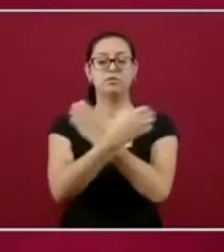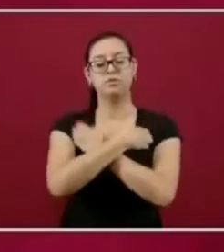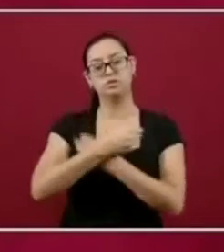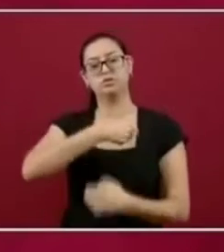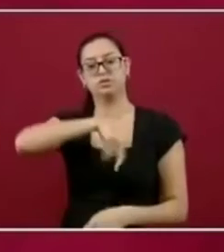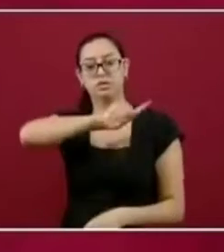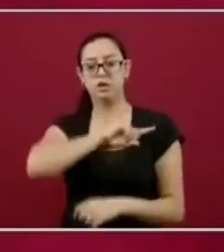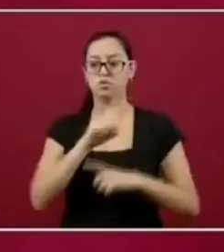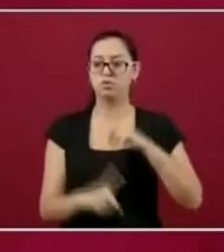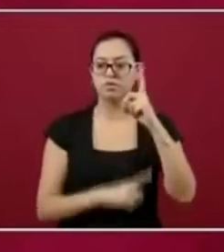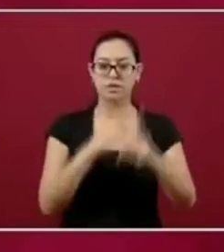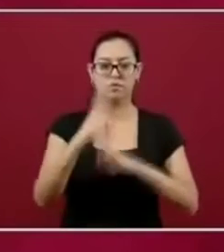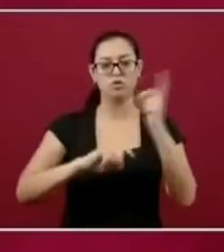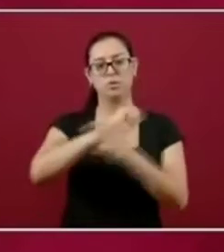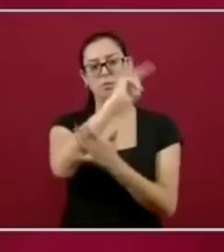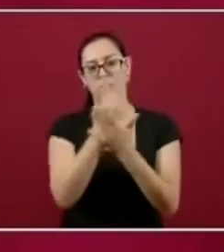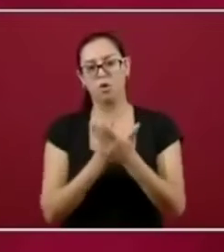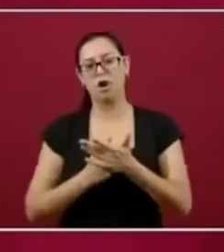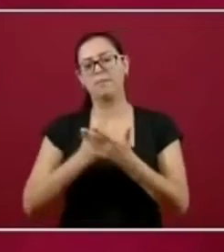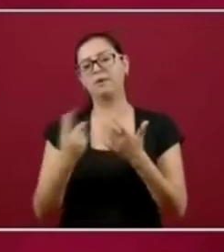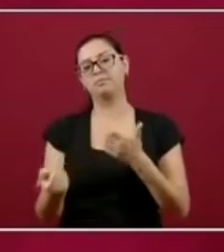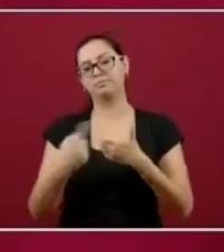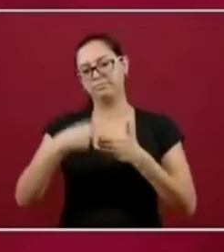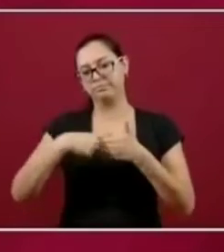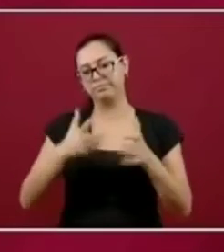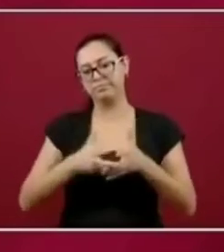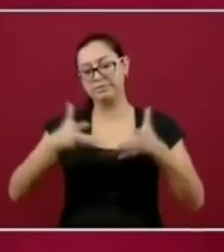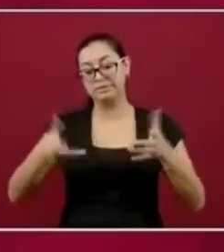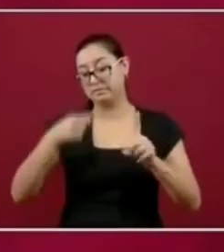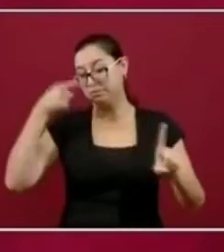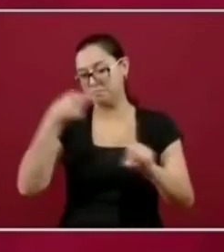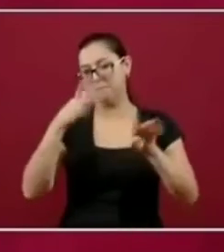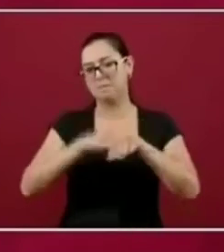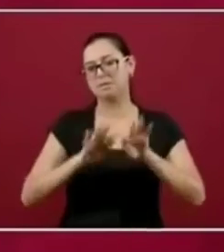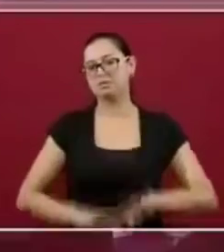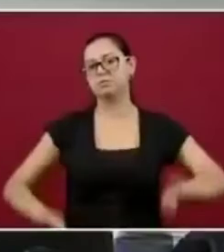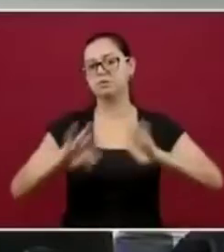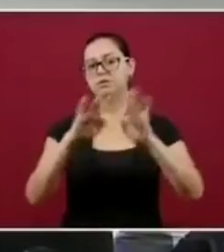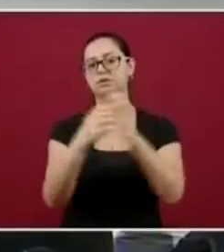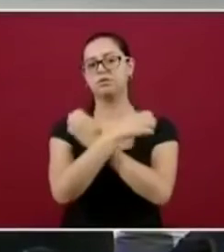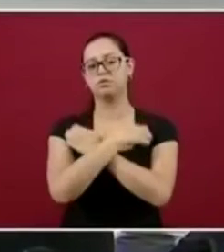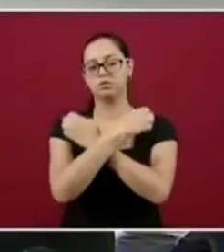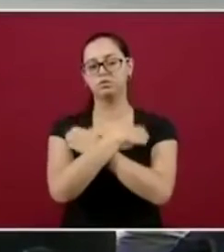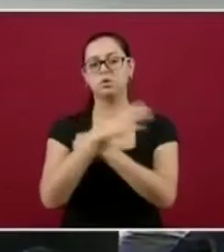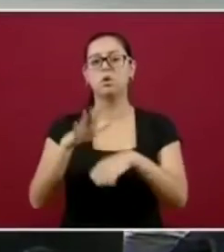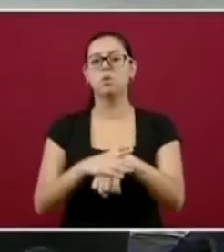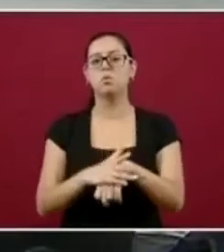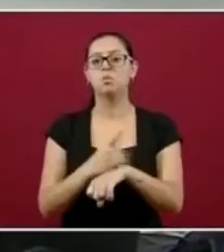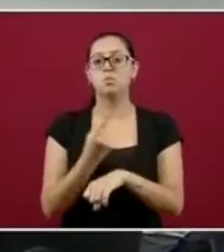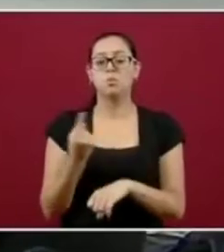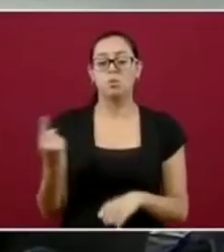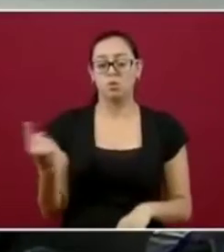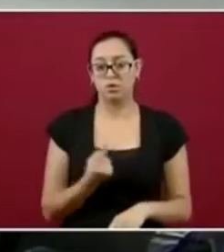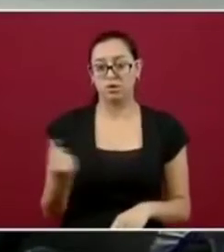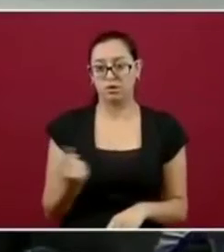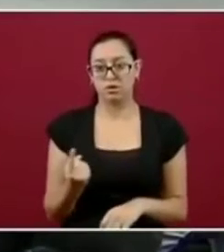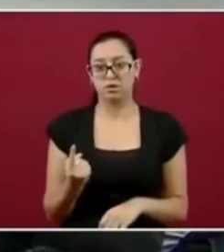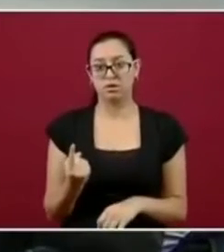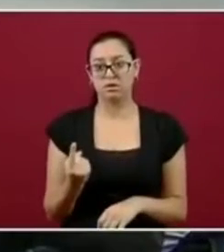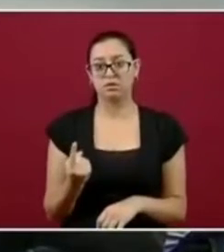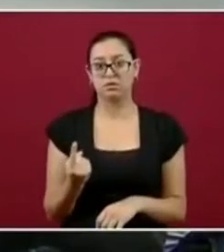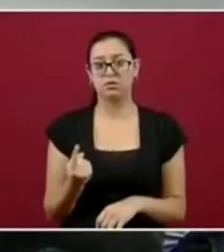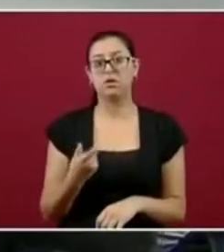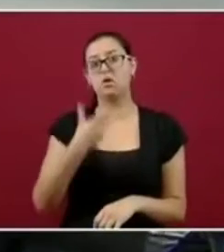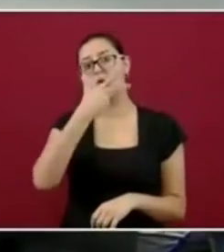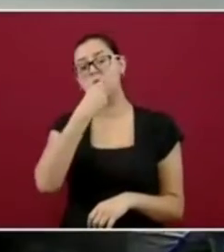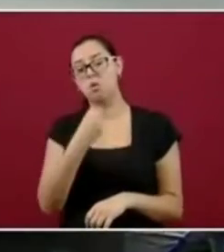deporte. Educación de manera muy importante, porque el promedio de escolaridad de las